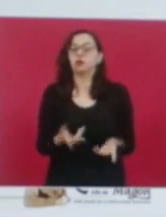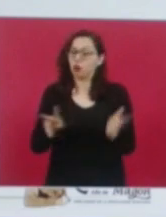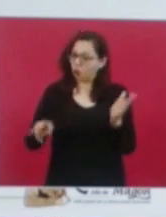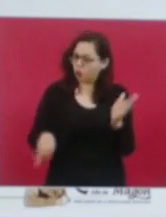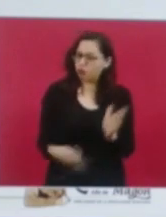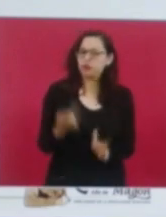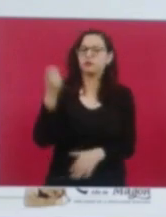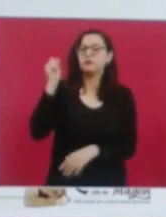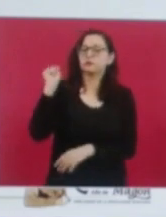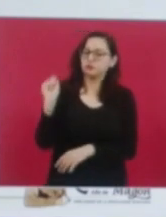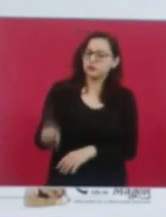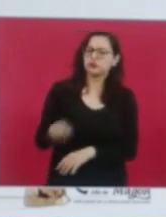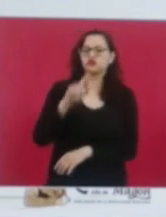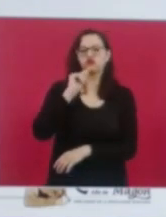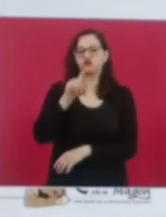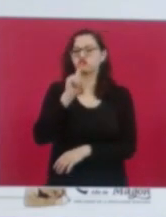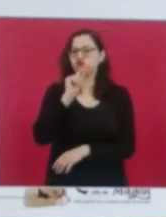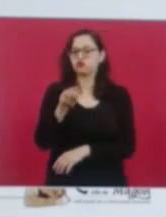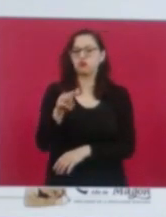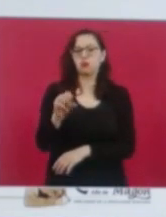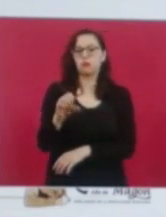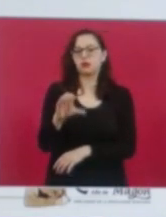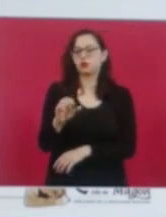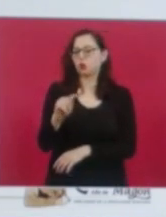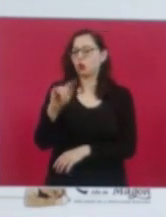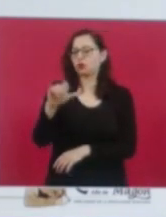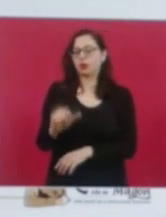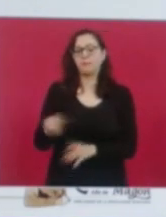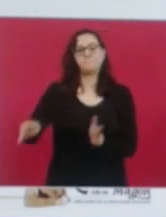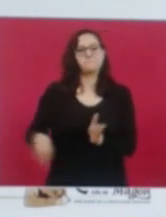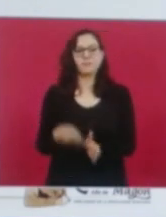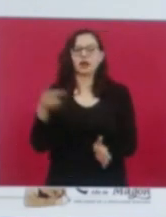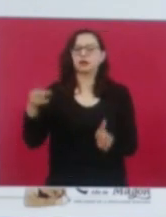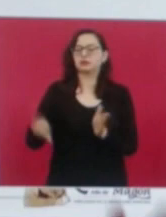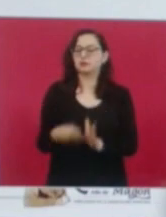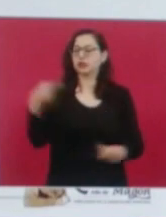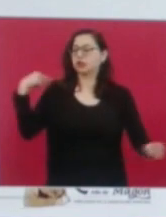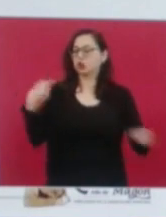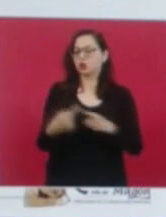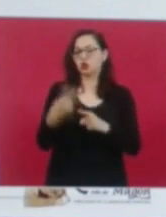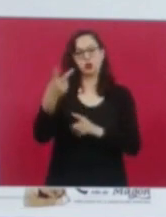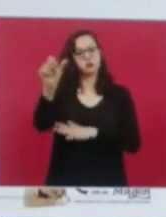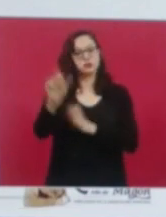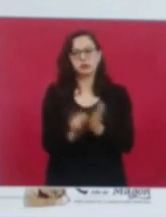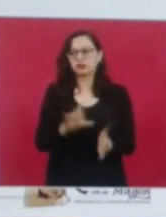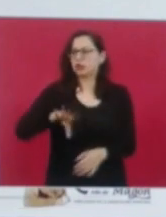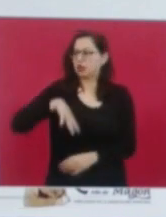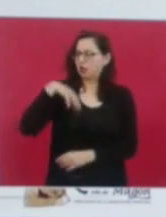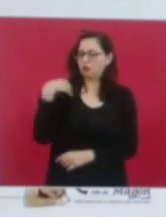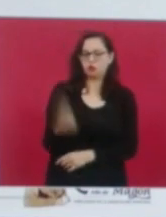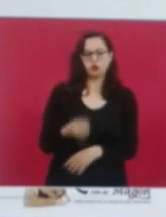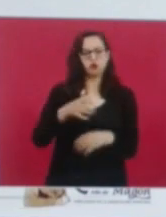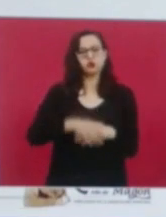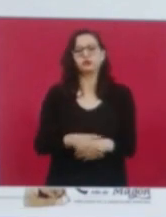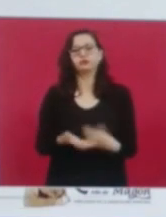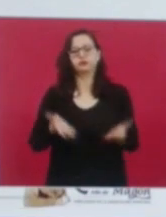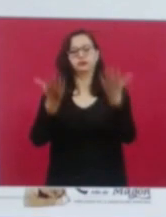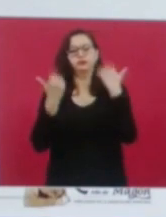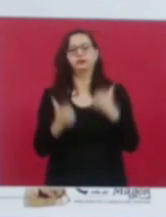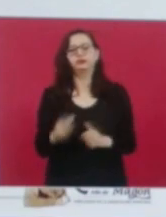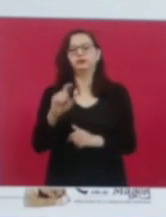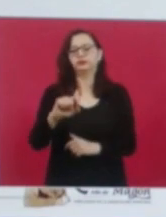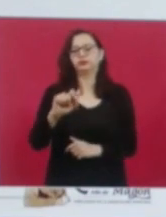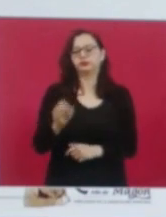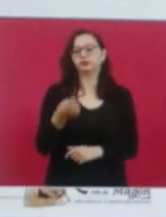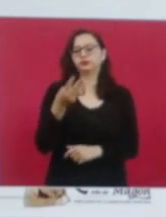y dañar a las audiencias que realmente están buscando un camino de comunicación alternativo la gente